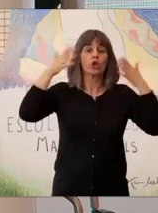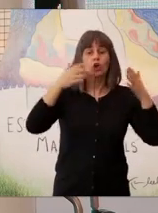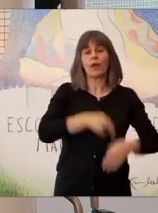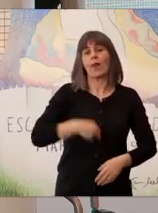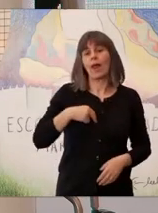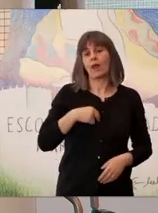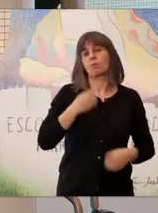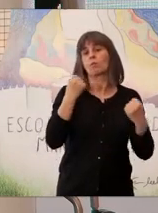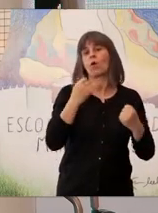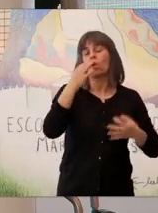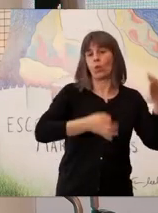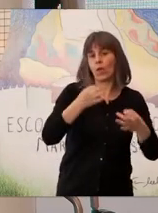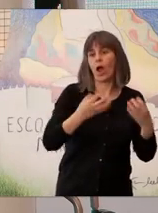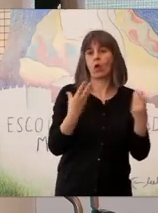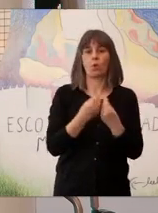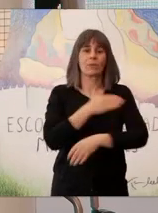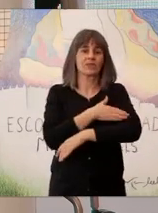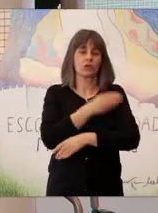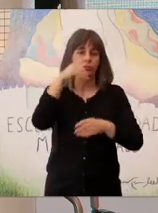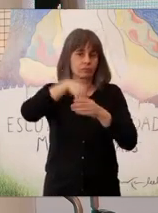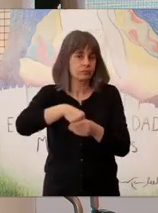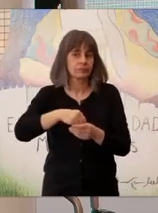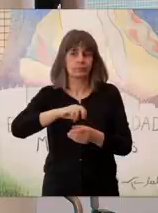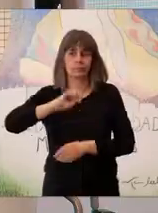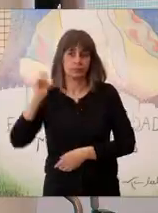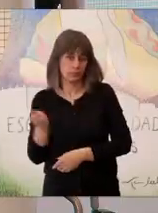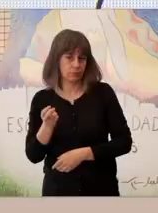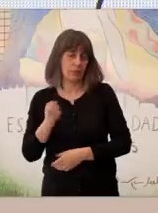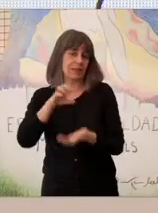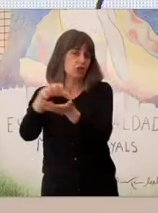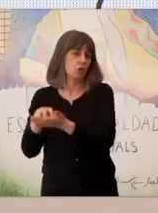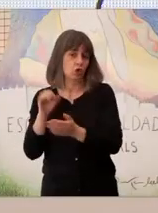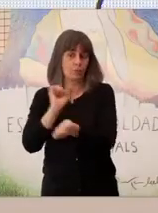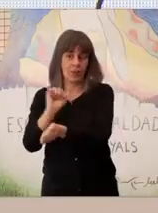Fiscalía, con otros profesionales expertos, instituciones penitenciarias, para ver